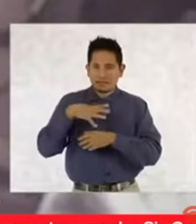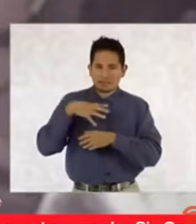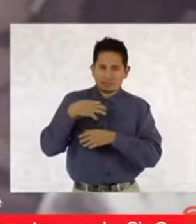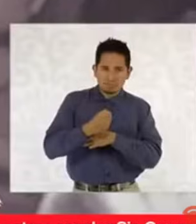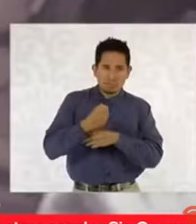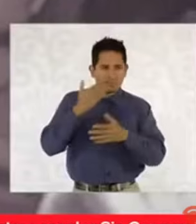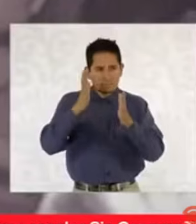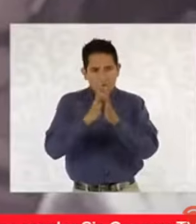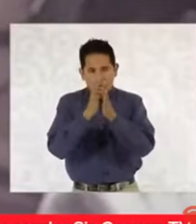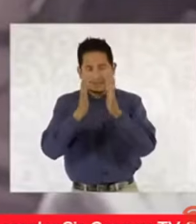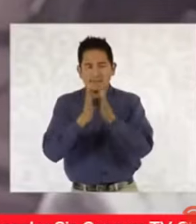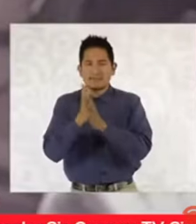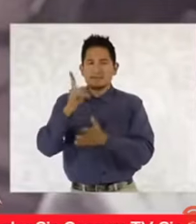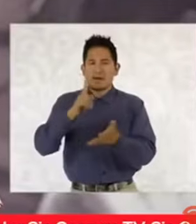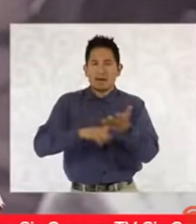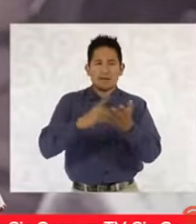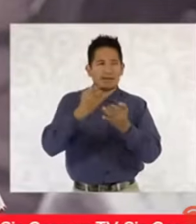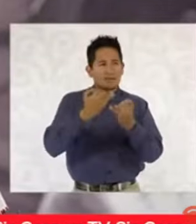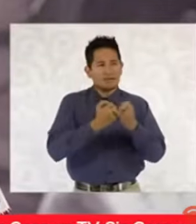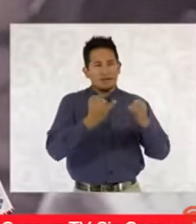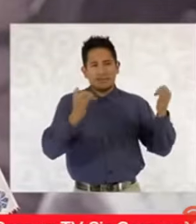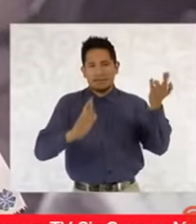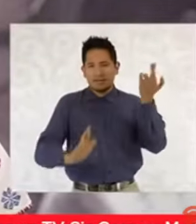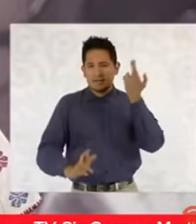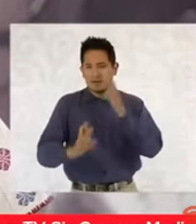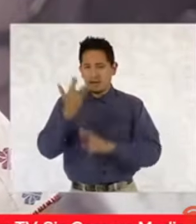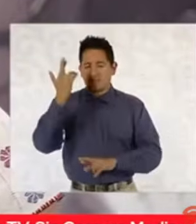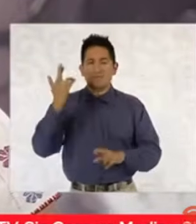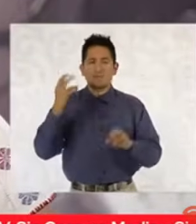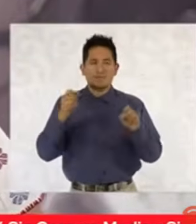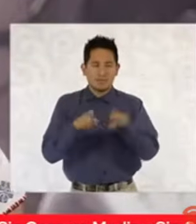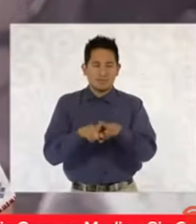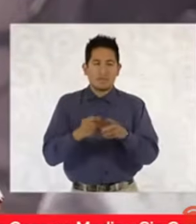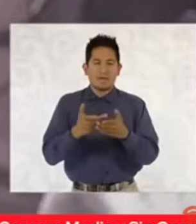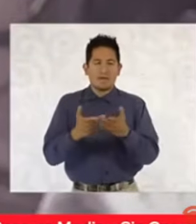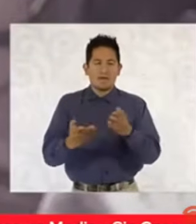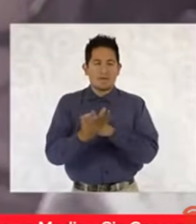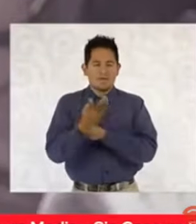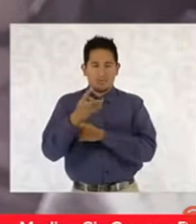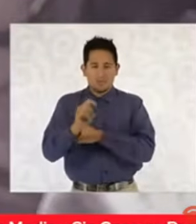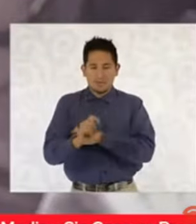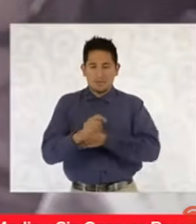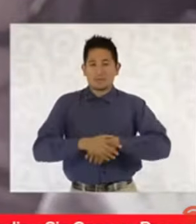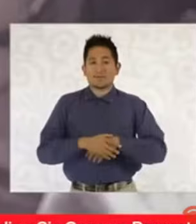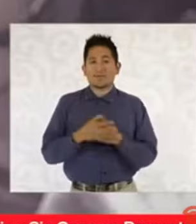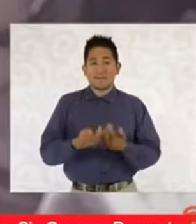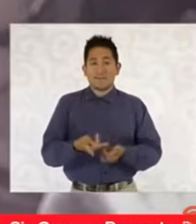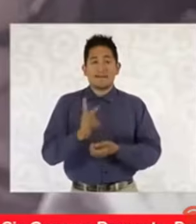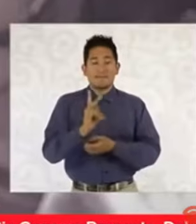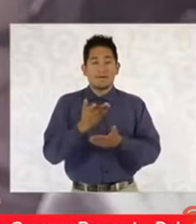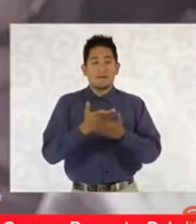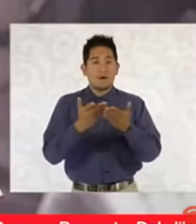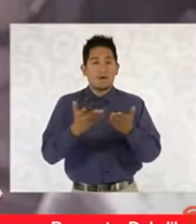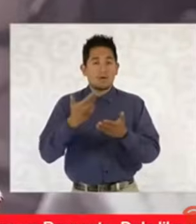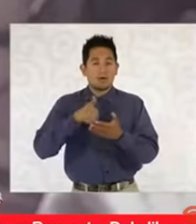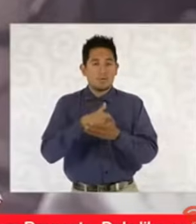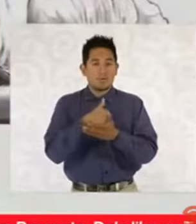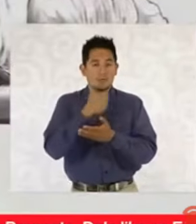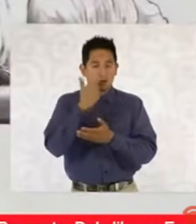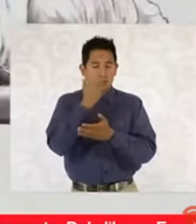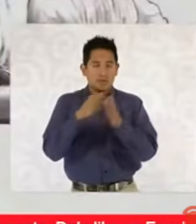país, independencia y revolución, pero el día de hoy queremos dedicarlo a una de las primeras mujeres diplomáticas